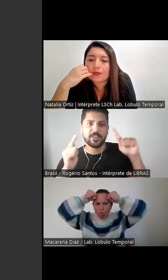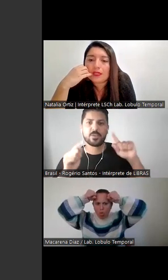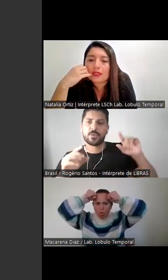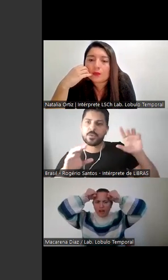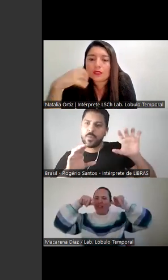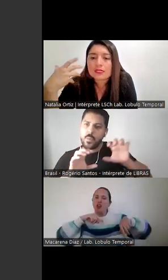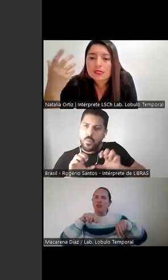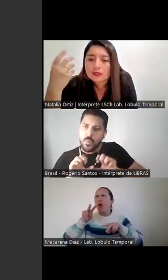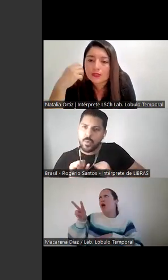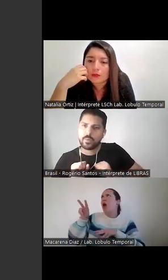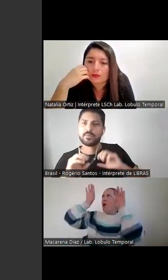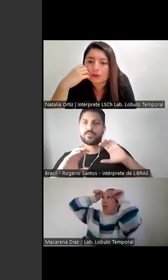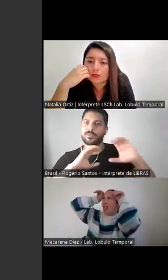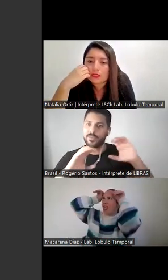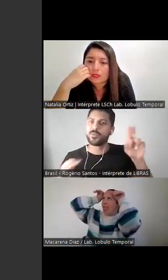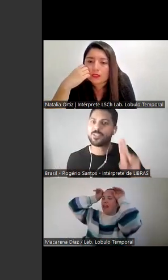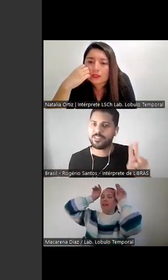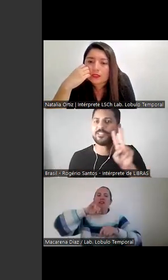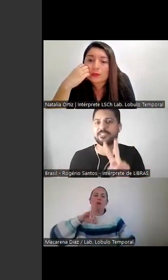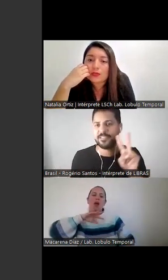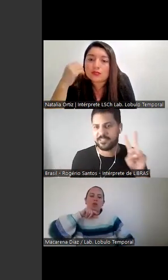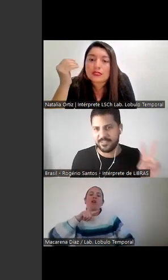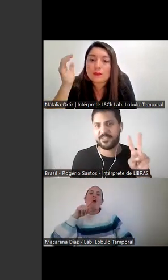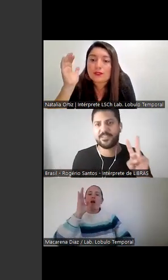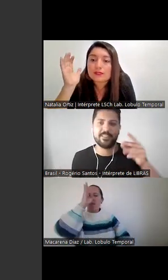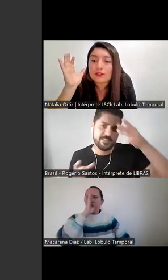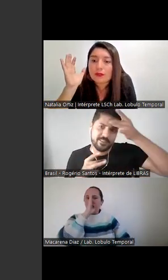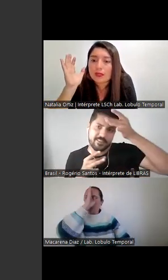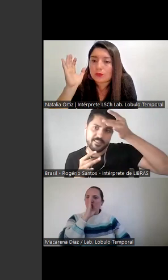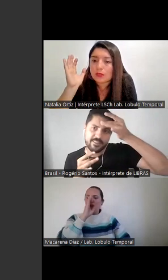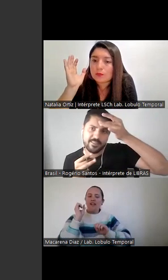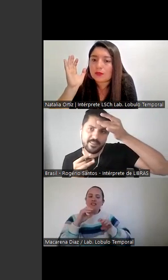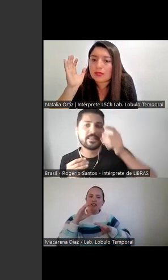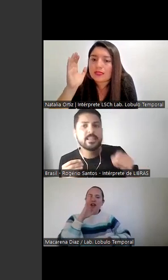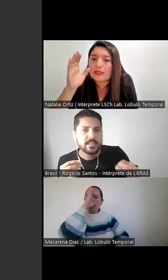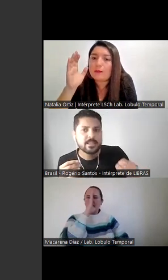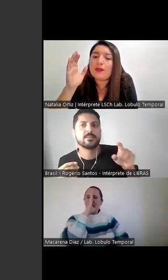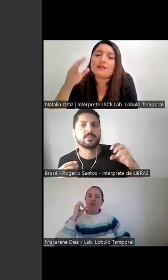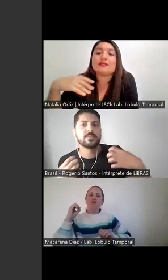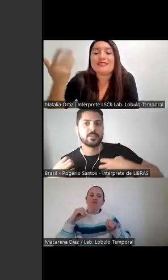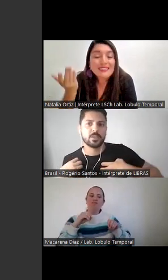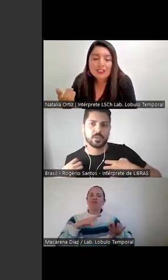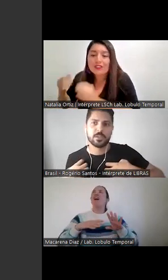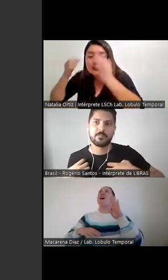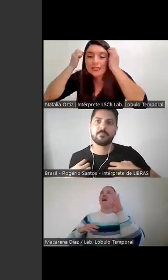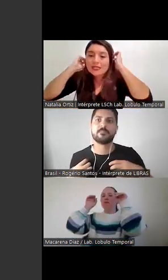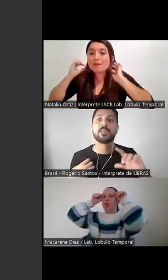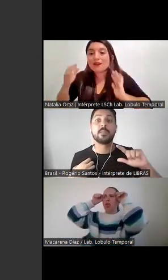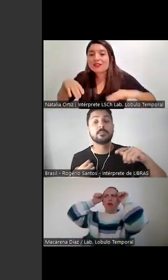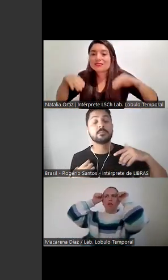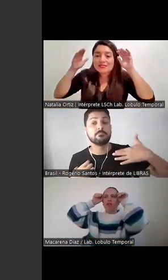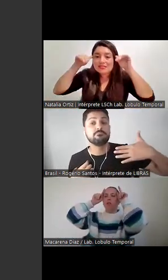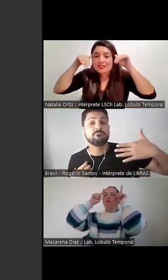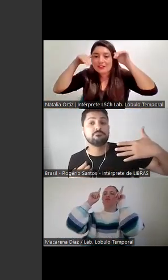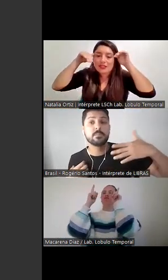comunicar utilizando el vernáculo visual. Entonces, por ejemplo, si está el perro de esa forma, el adulto a lo mejor después, si el niño dice, el